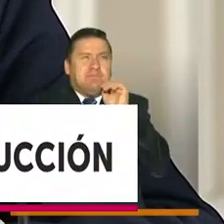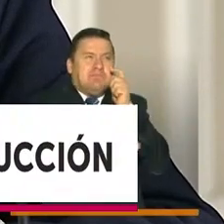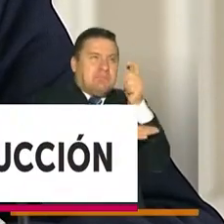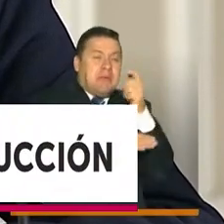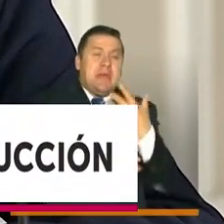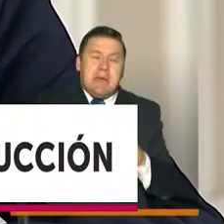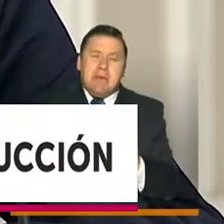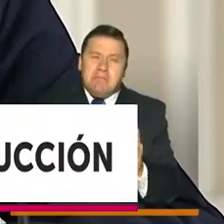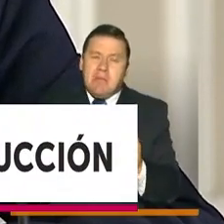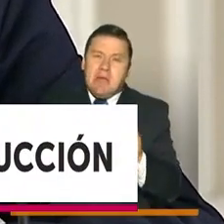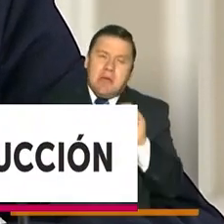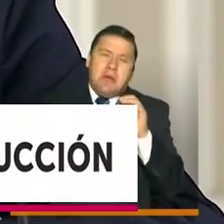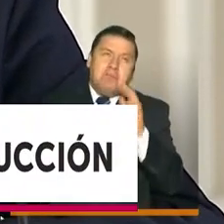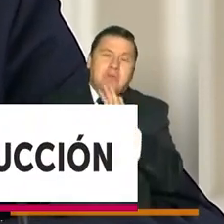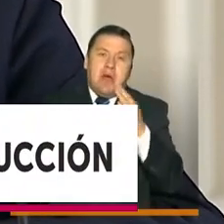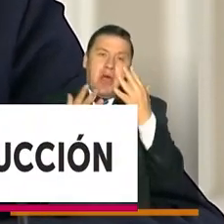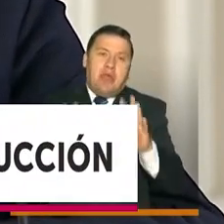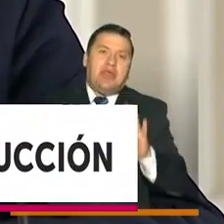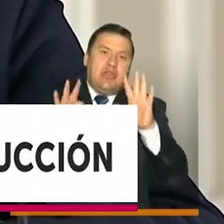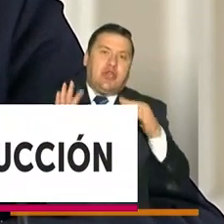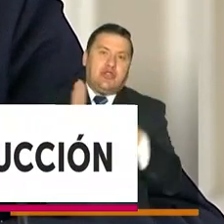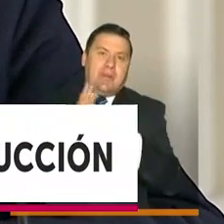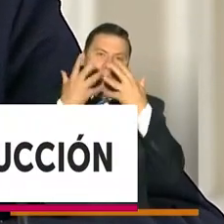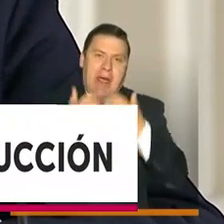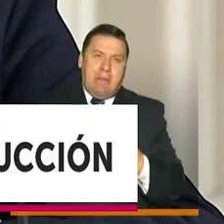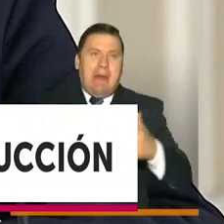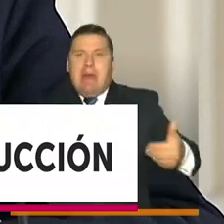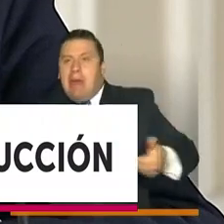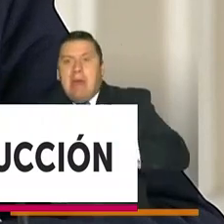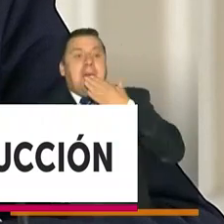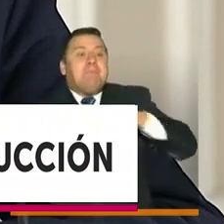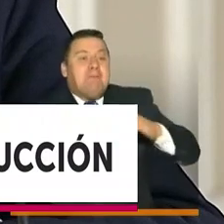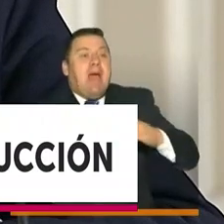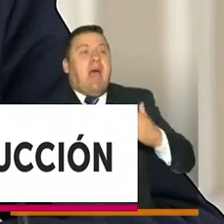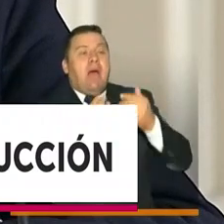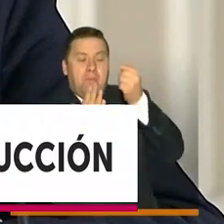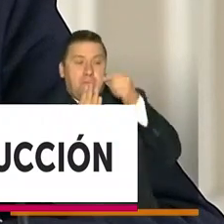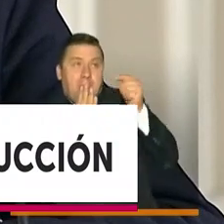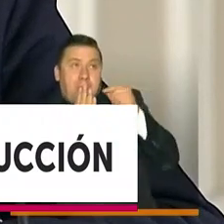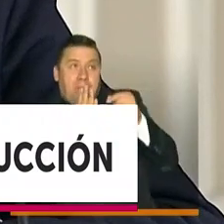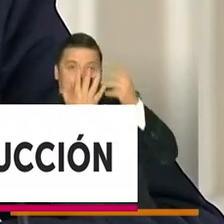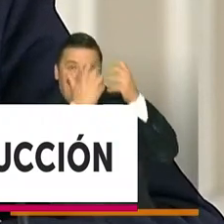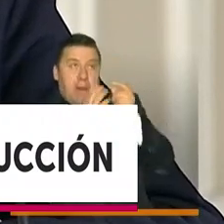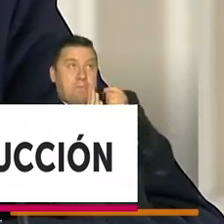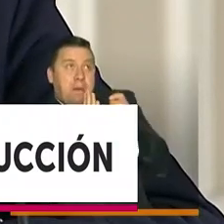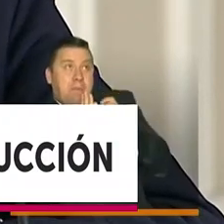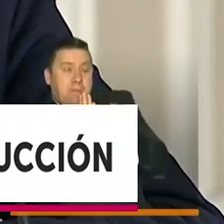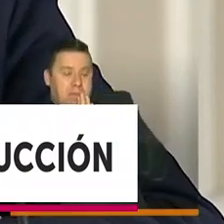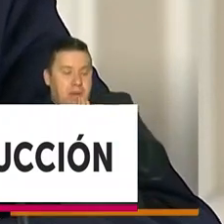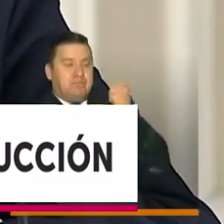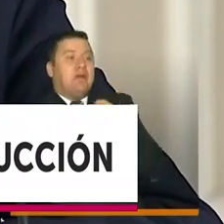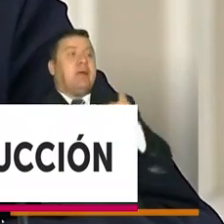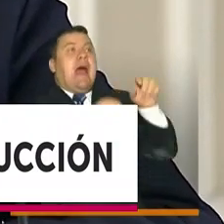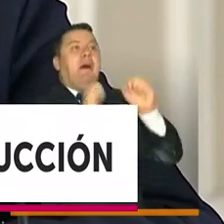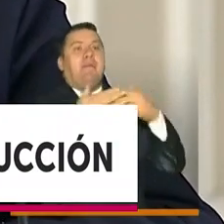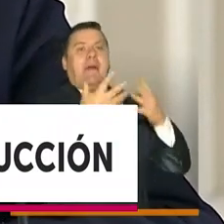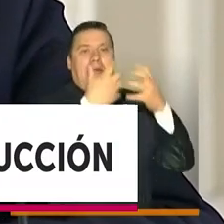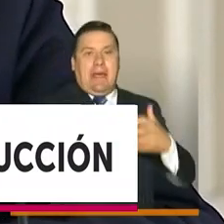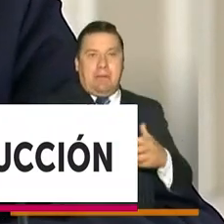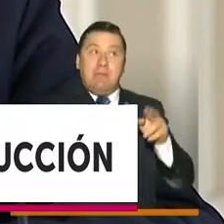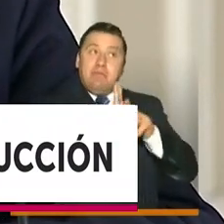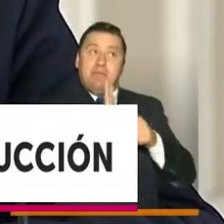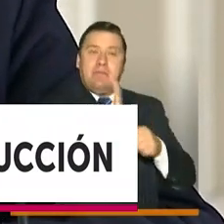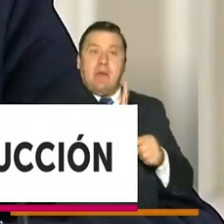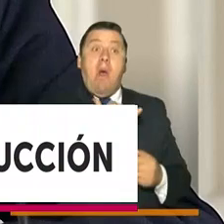menos unas 18.000 empresas que han solicitado autorización y validación de sus protocolos, y en este momento podemos decir que